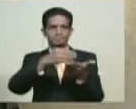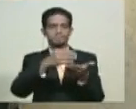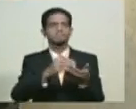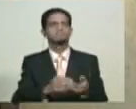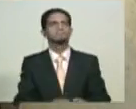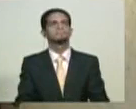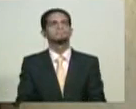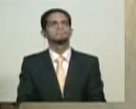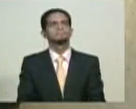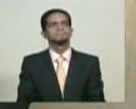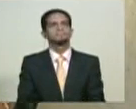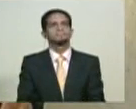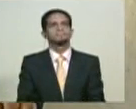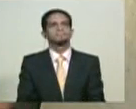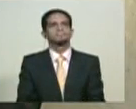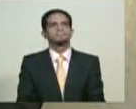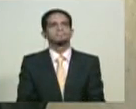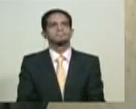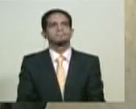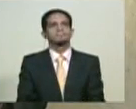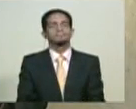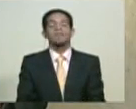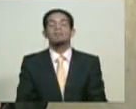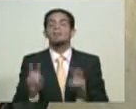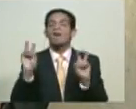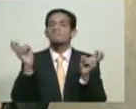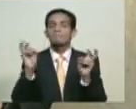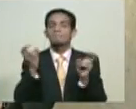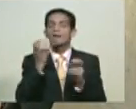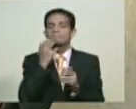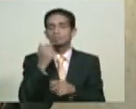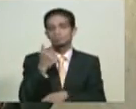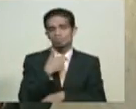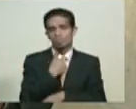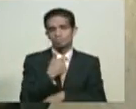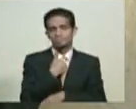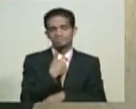De los temas que yo estoy, como saben ustedes,